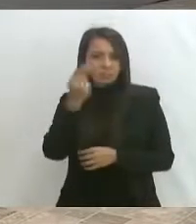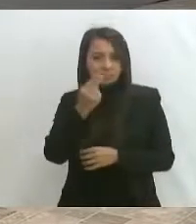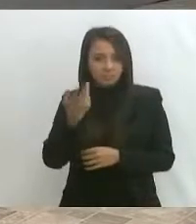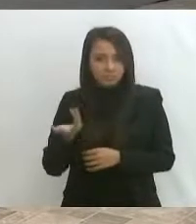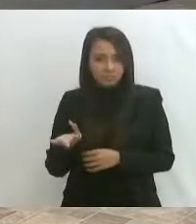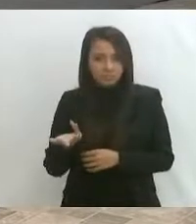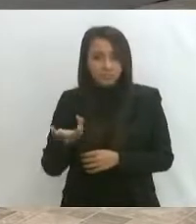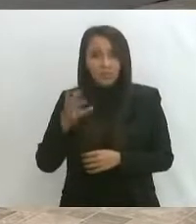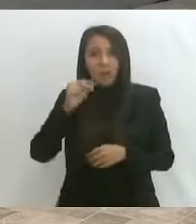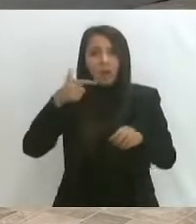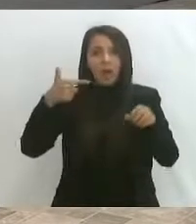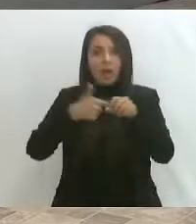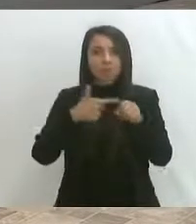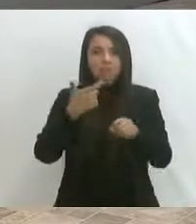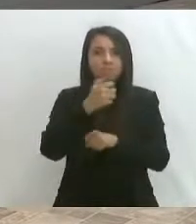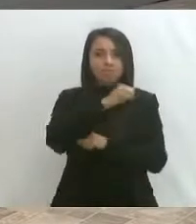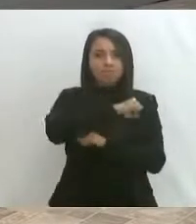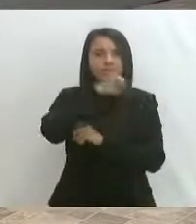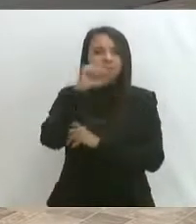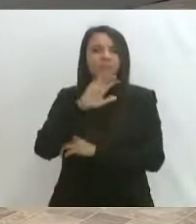haya gasolinazos,